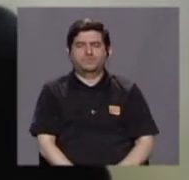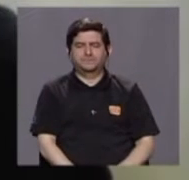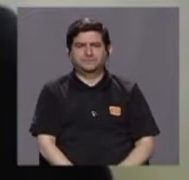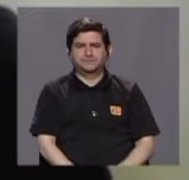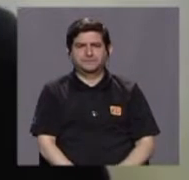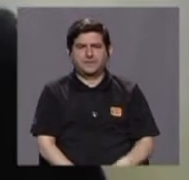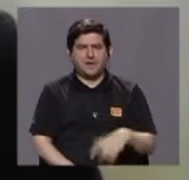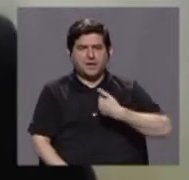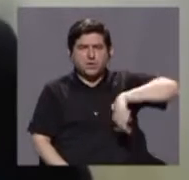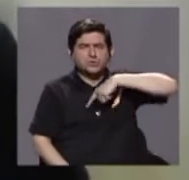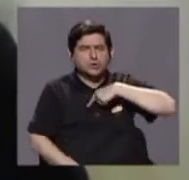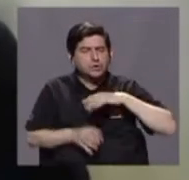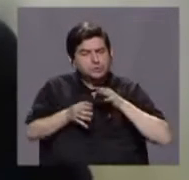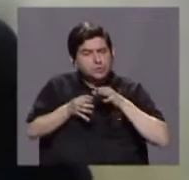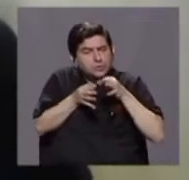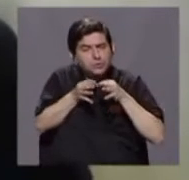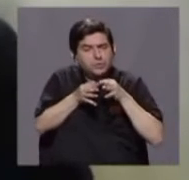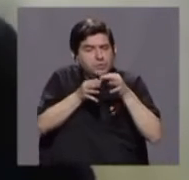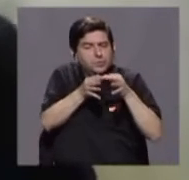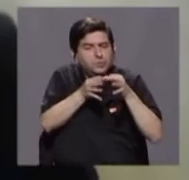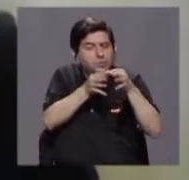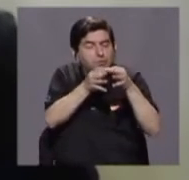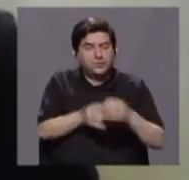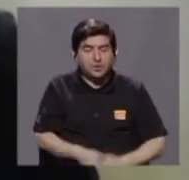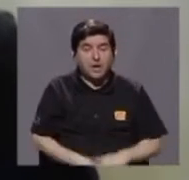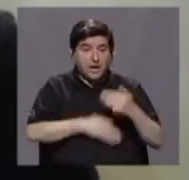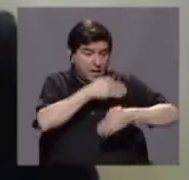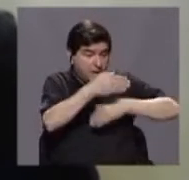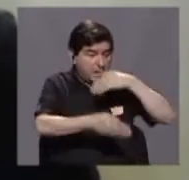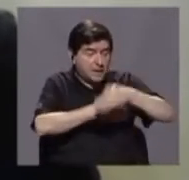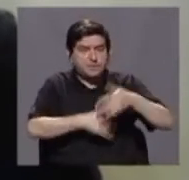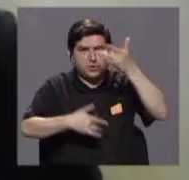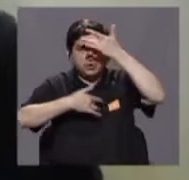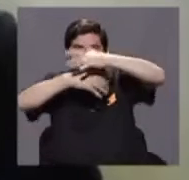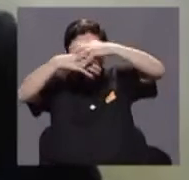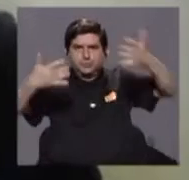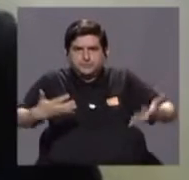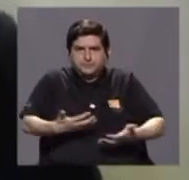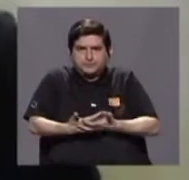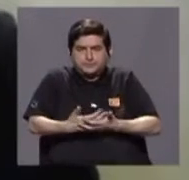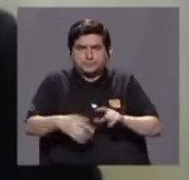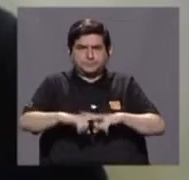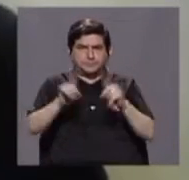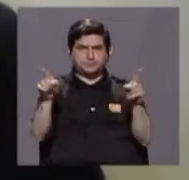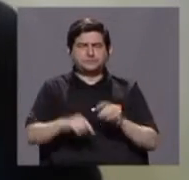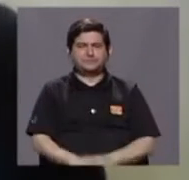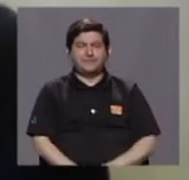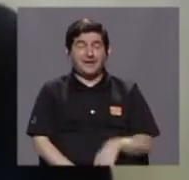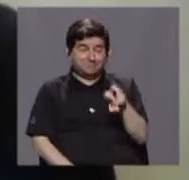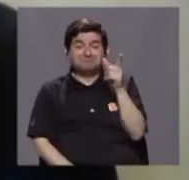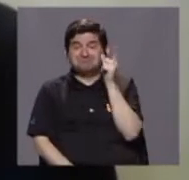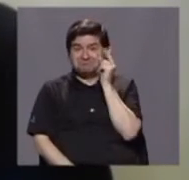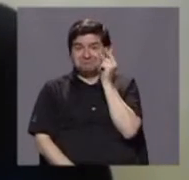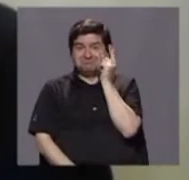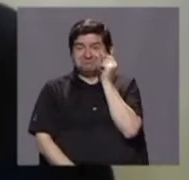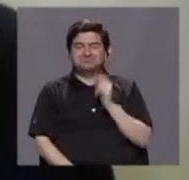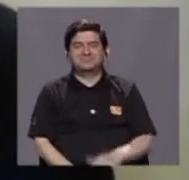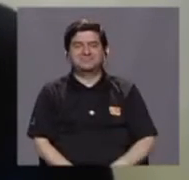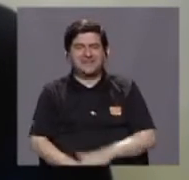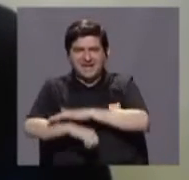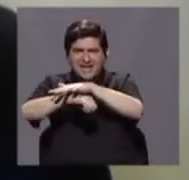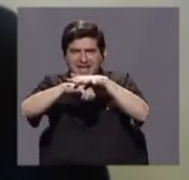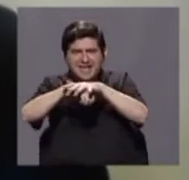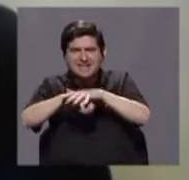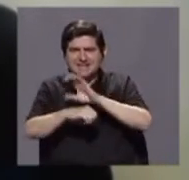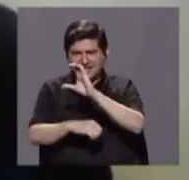ido retrasando vista la evolución de la pandemia, pero tanto, esto es curioso, las Islas